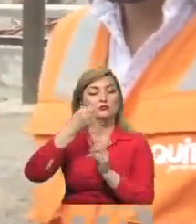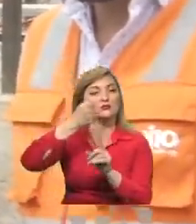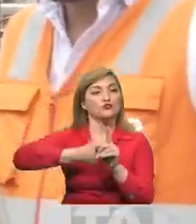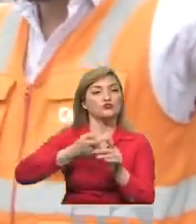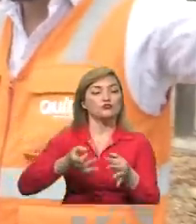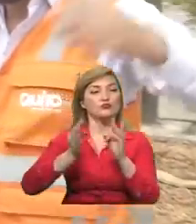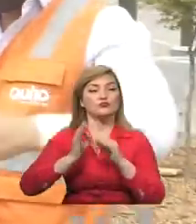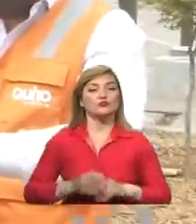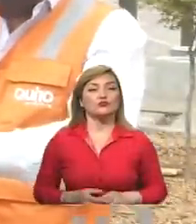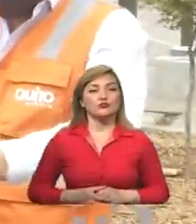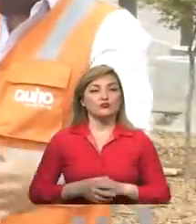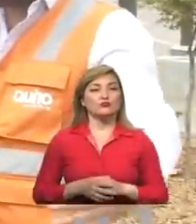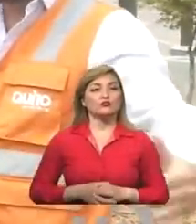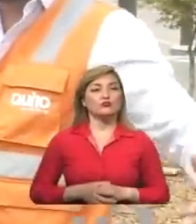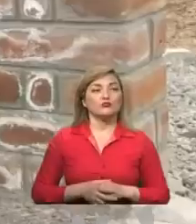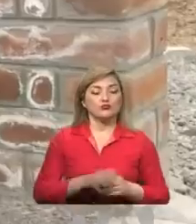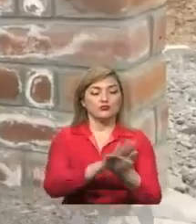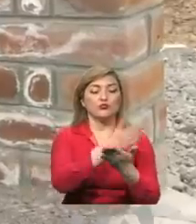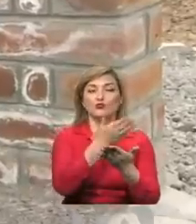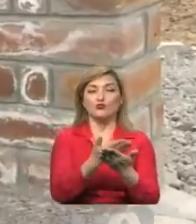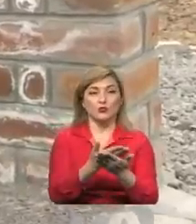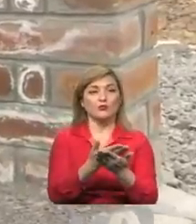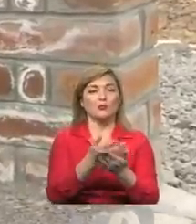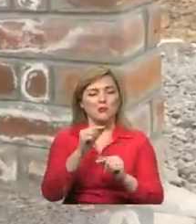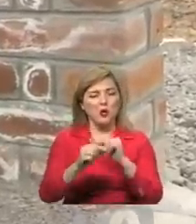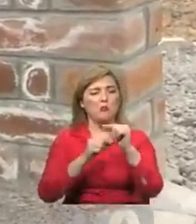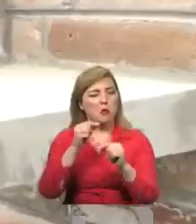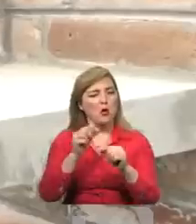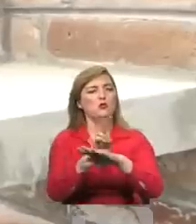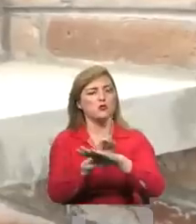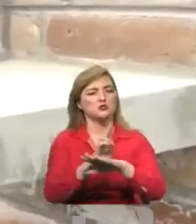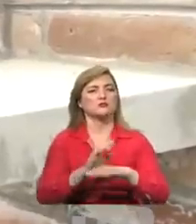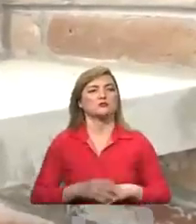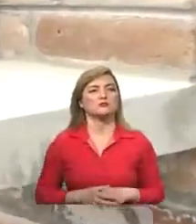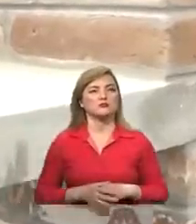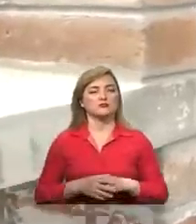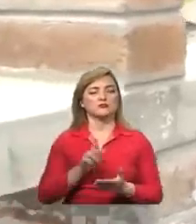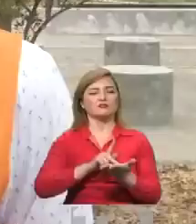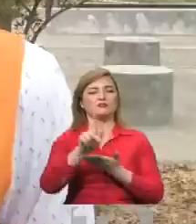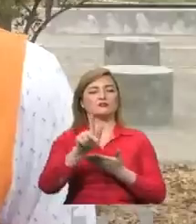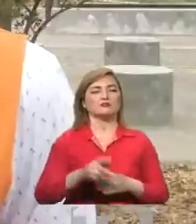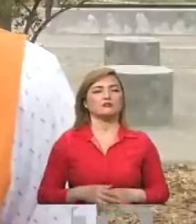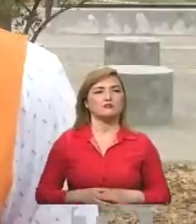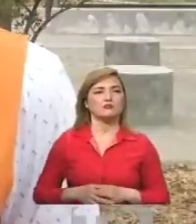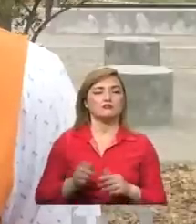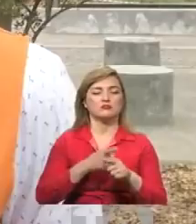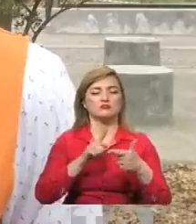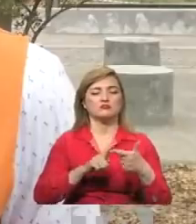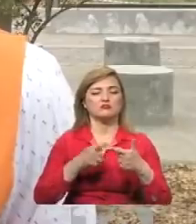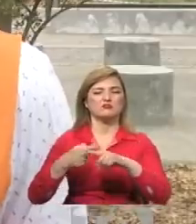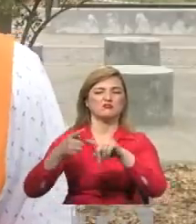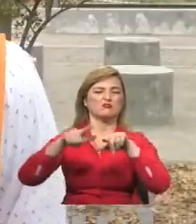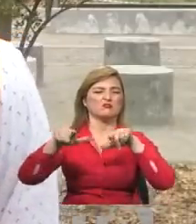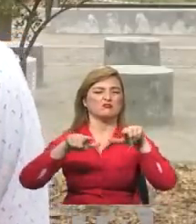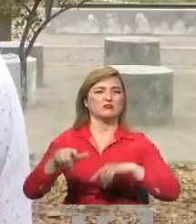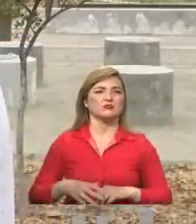febrero. Sin embargo, el uso de las parrillas será habilitado progresivamente y este tendrá un costo extra. Promedio es como en los otros espacios,